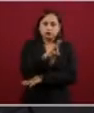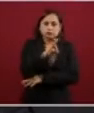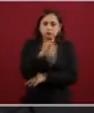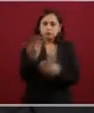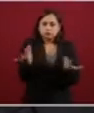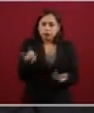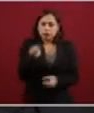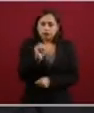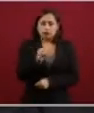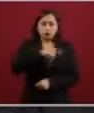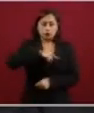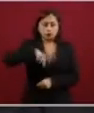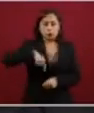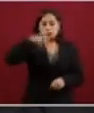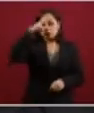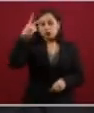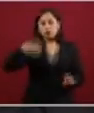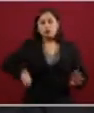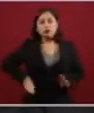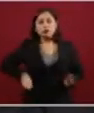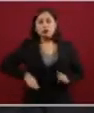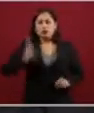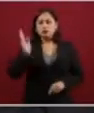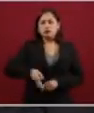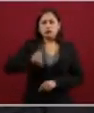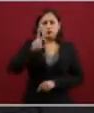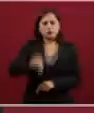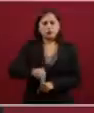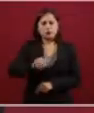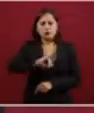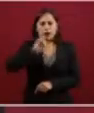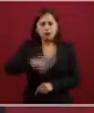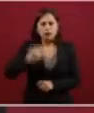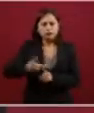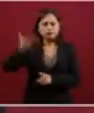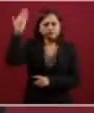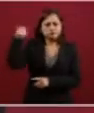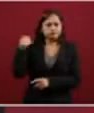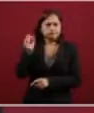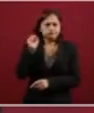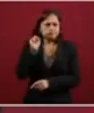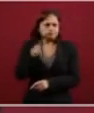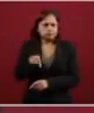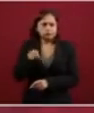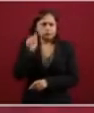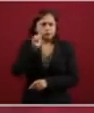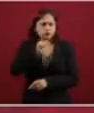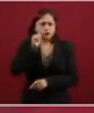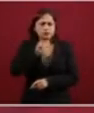No caben adjetivos sobre eso. Independientemente de que haya una controversia electoral o no.